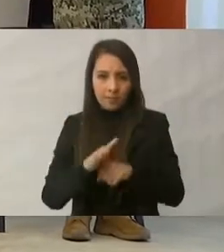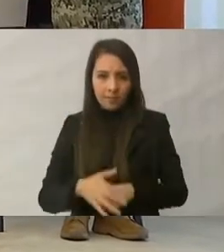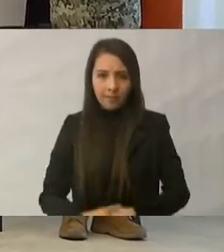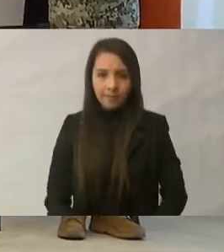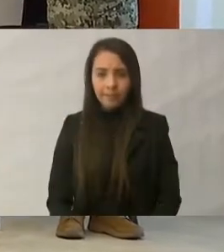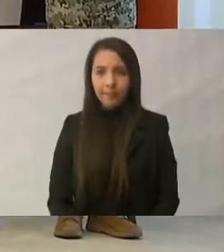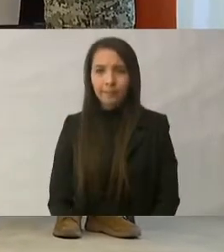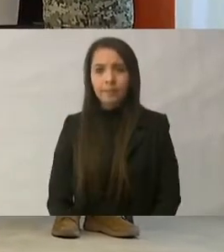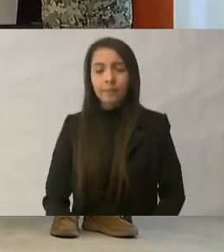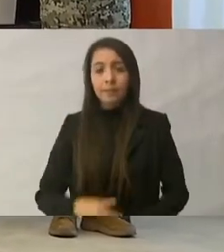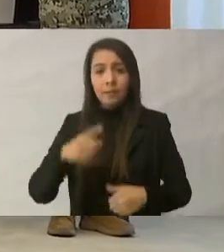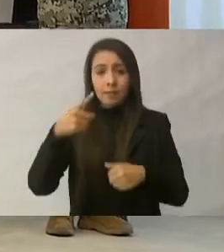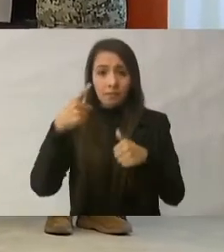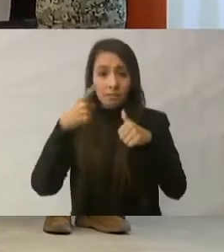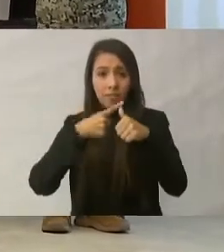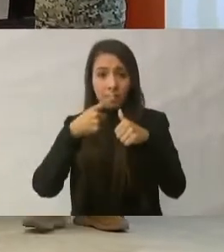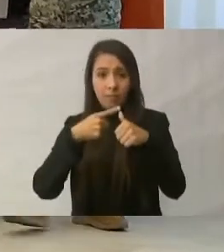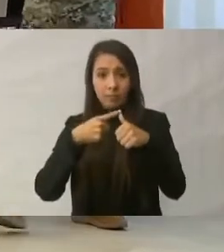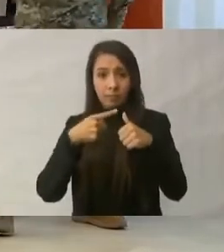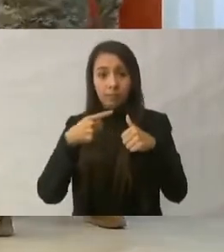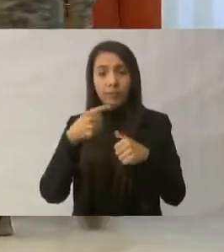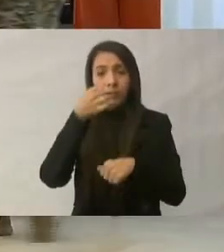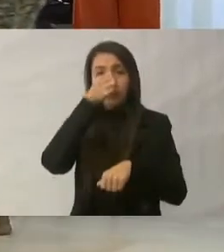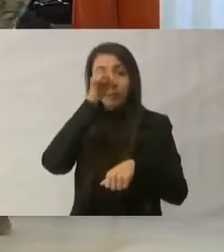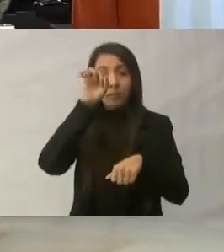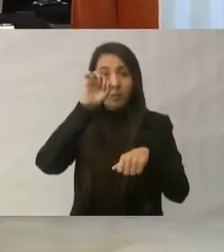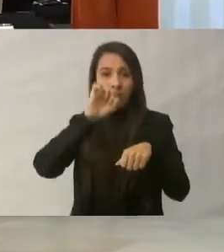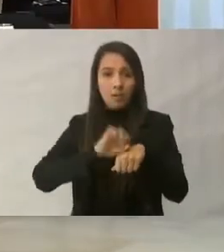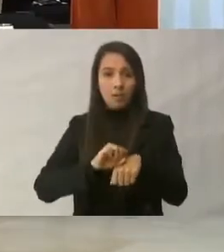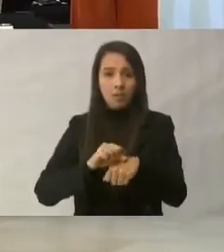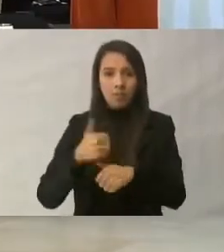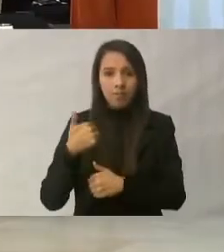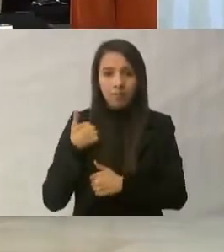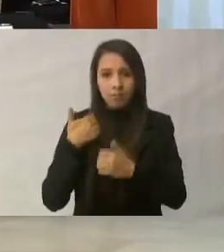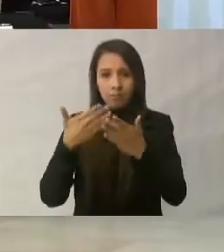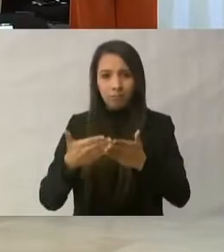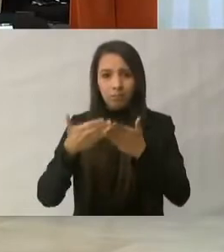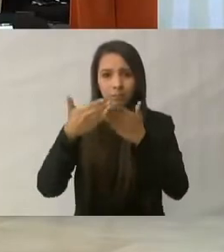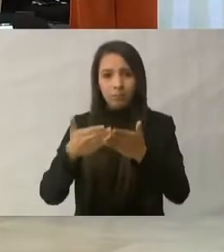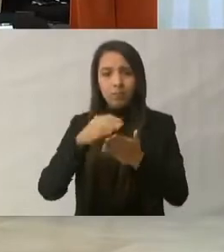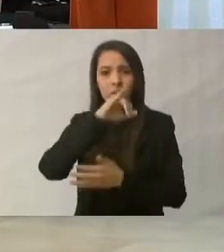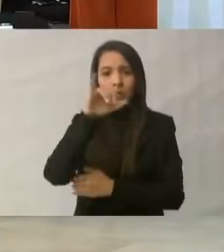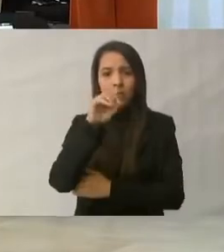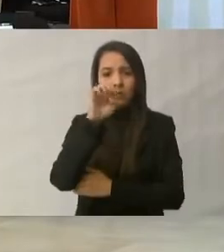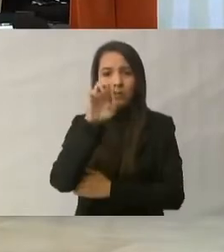El secretario de Marina, Almirante, José Rafael Ojeda Durán.